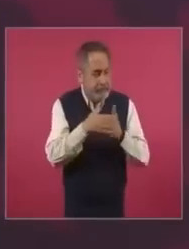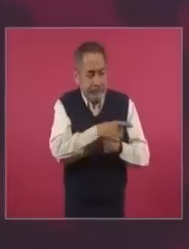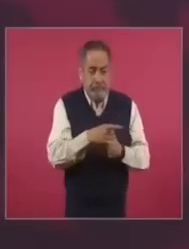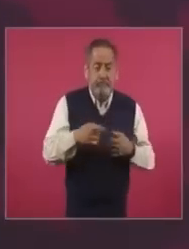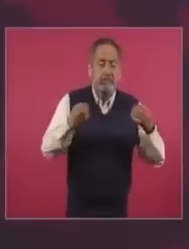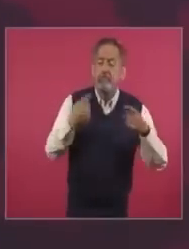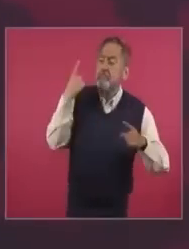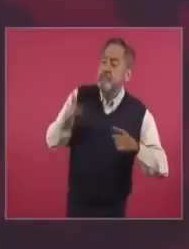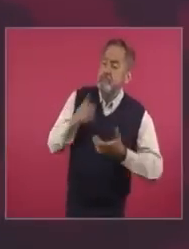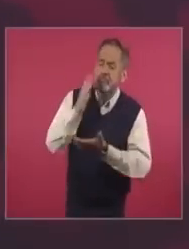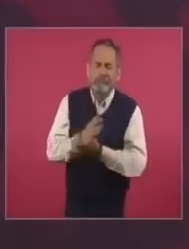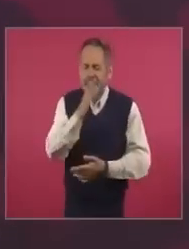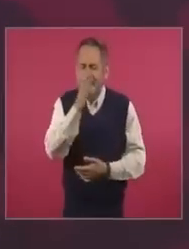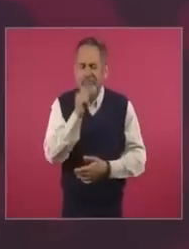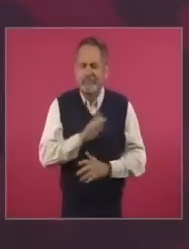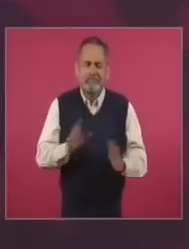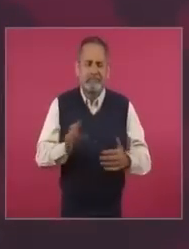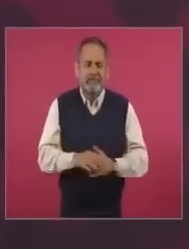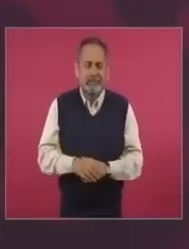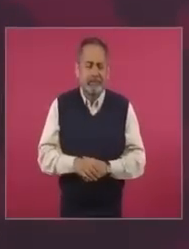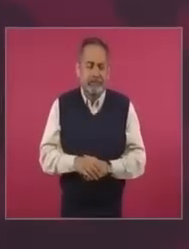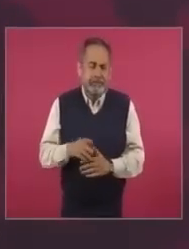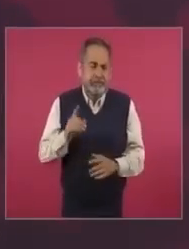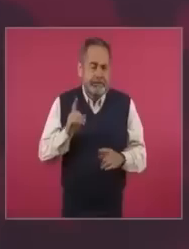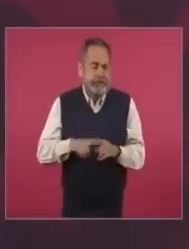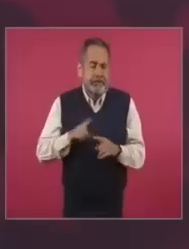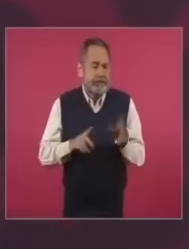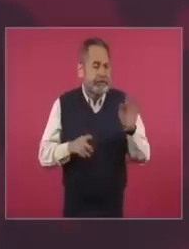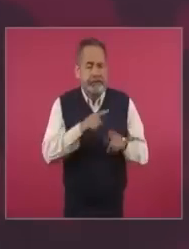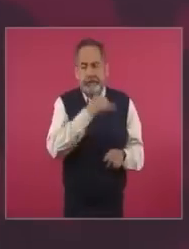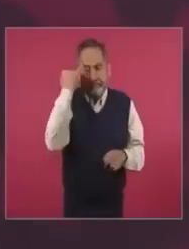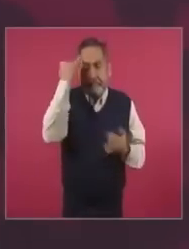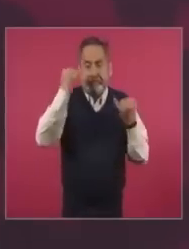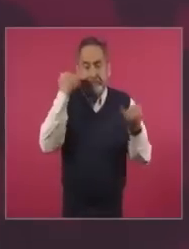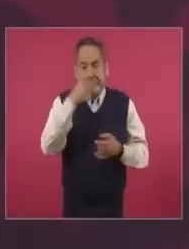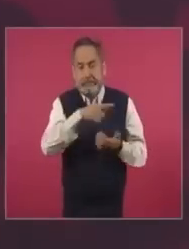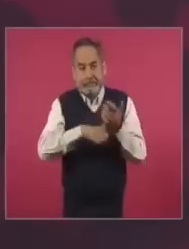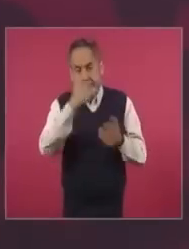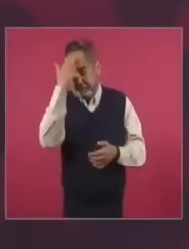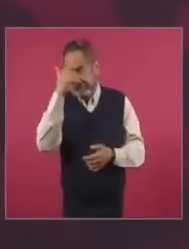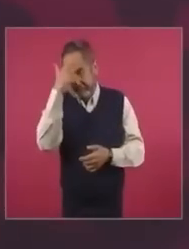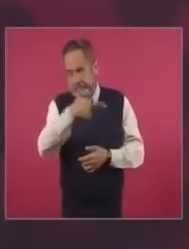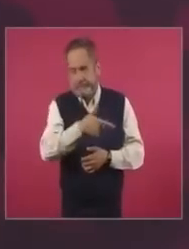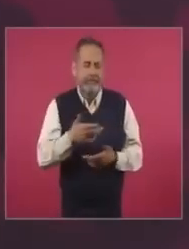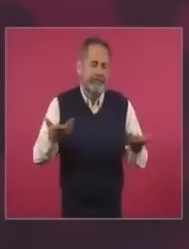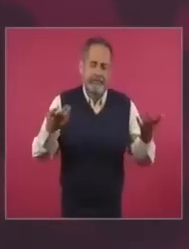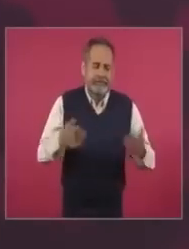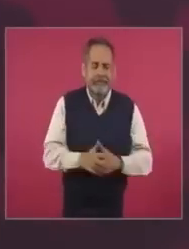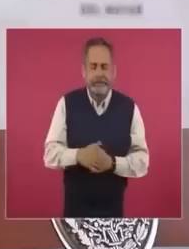estas tensiones? Bueno, justamente digamos que las tensiones